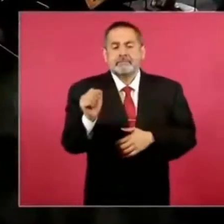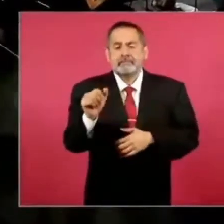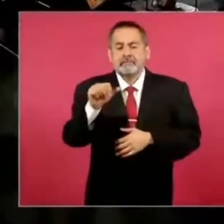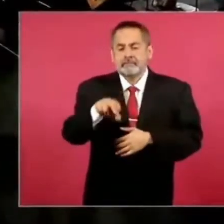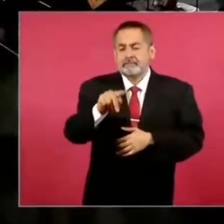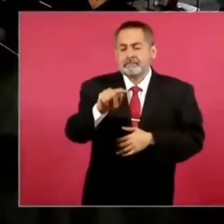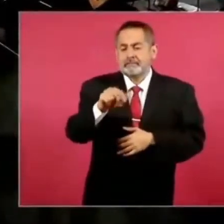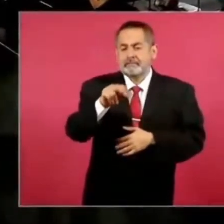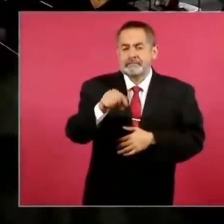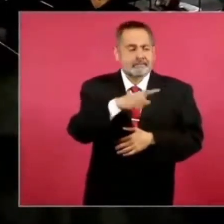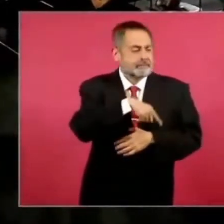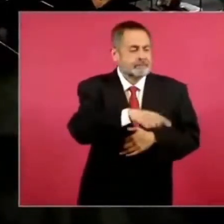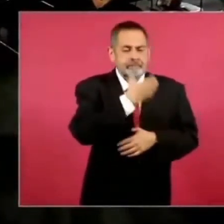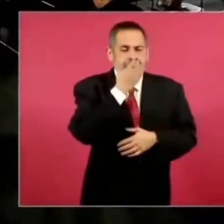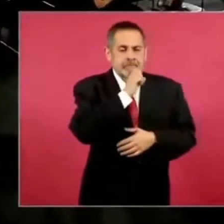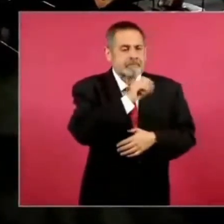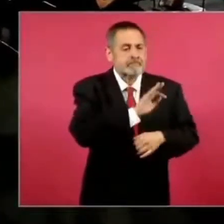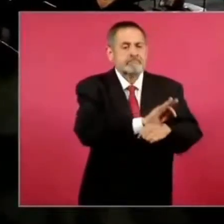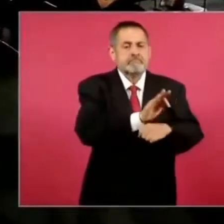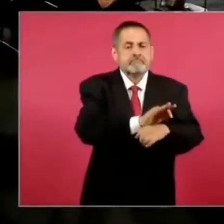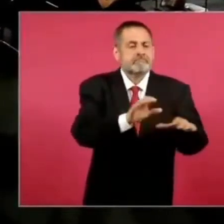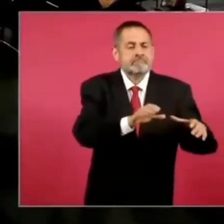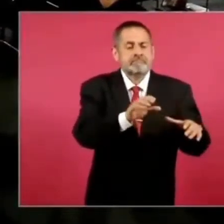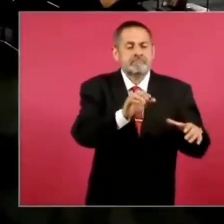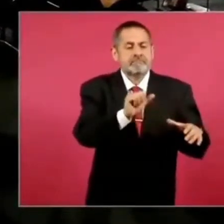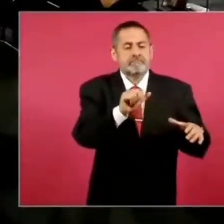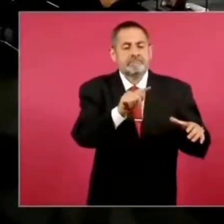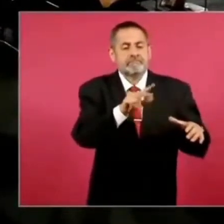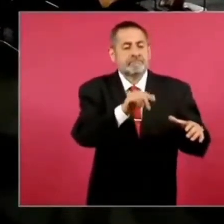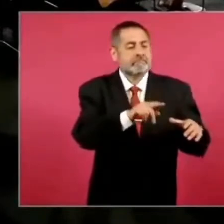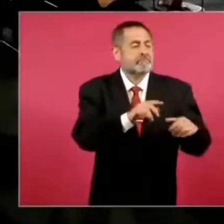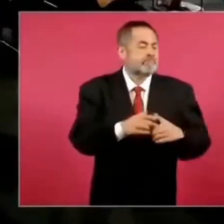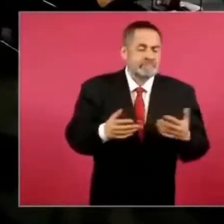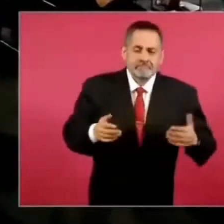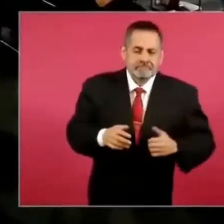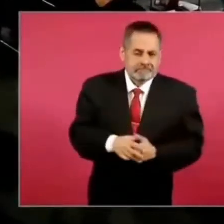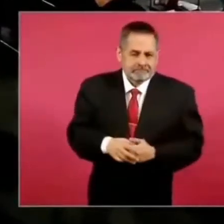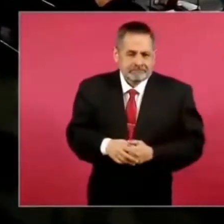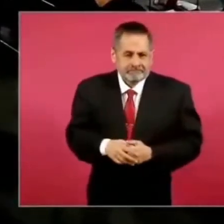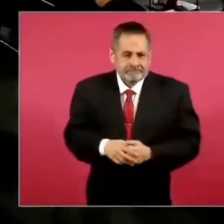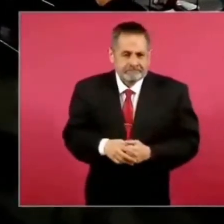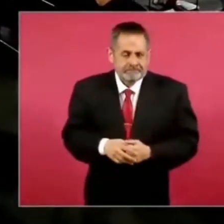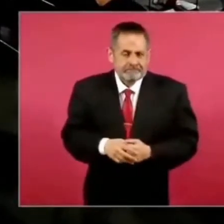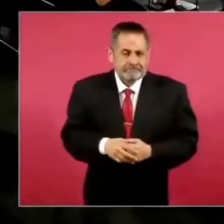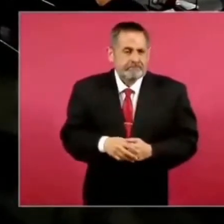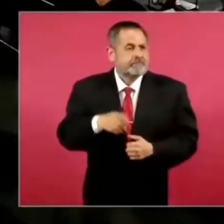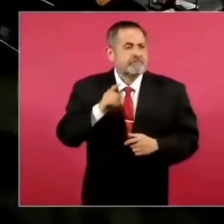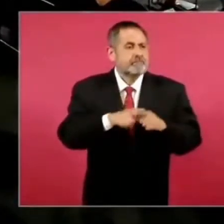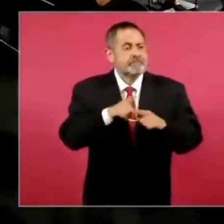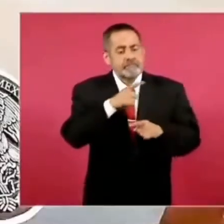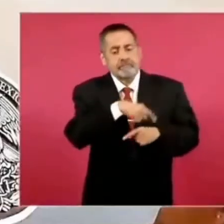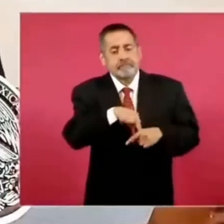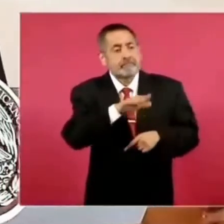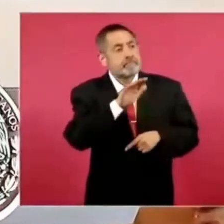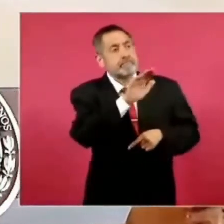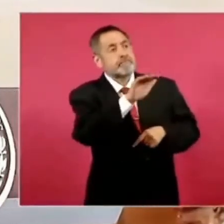Pues los conservadores. ¿Quiénes van a buscar a Maximiliano?